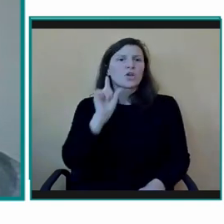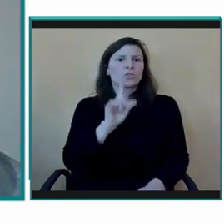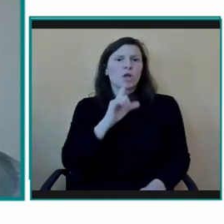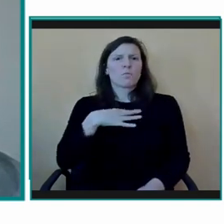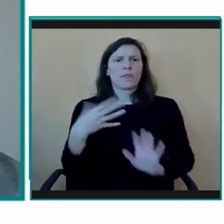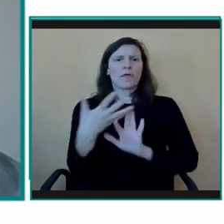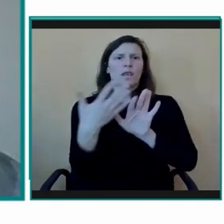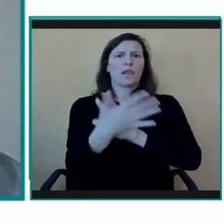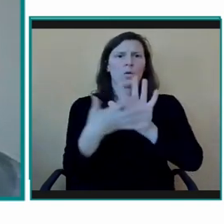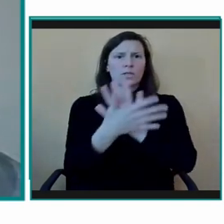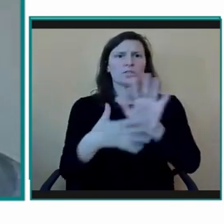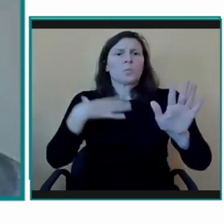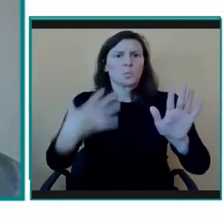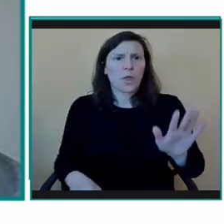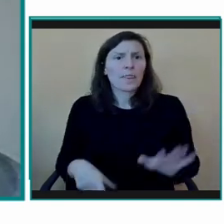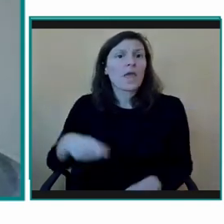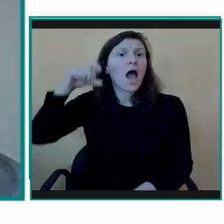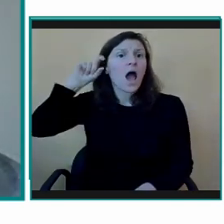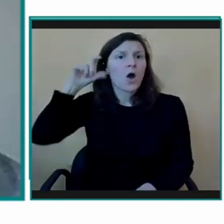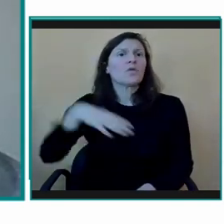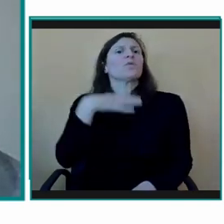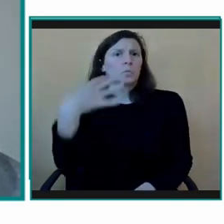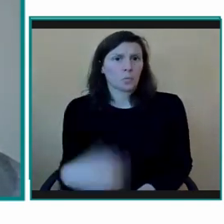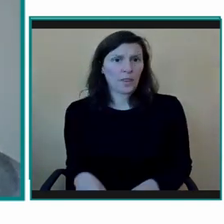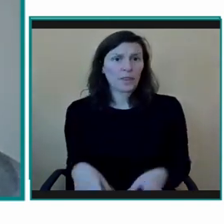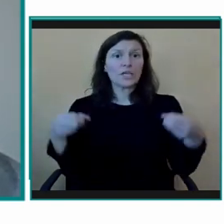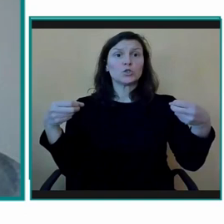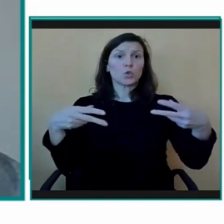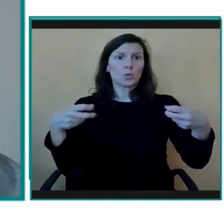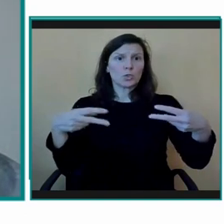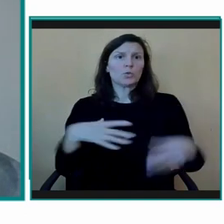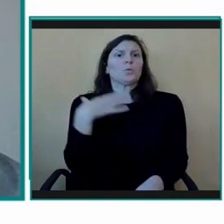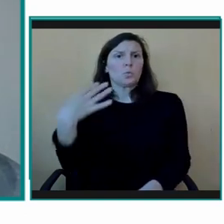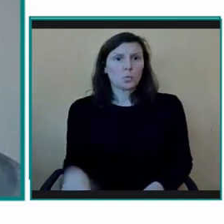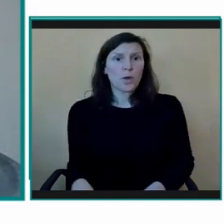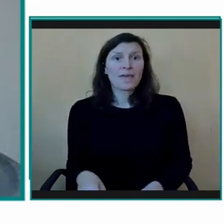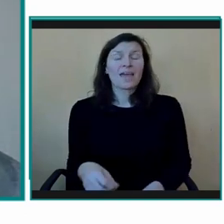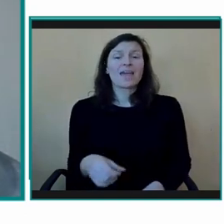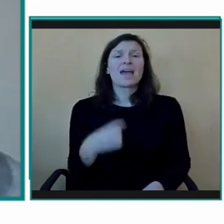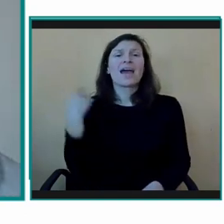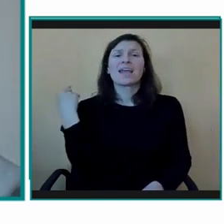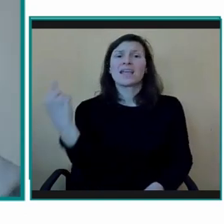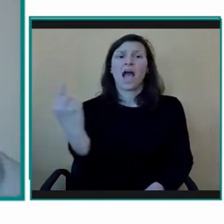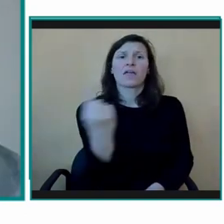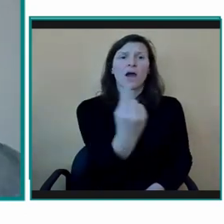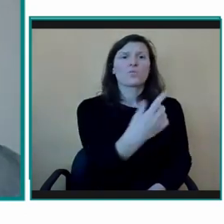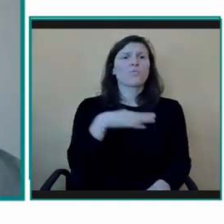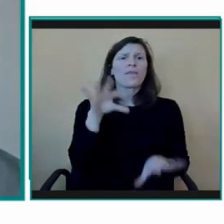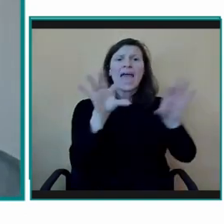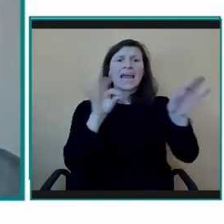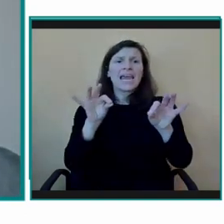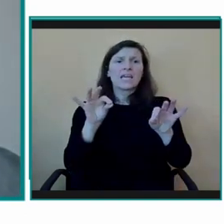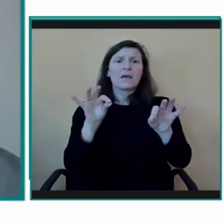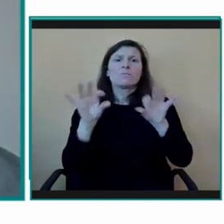puede utilizar audífonos, puede utilizar subtitulado. Es decir, que puedan elegirlo todo. Las administraciones